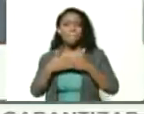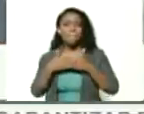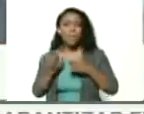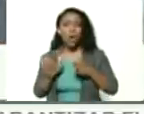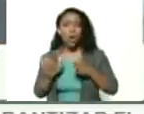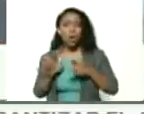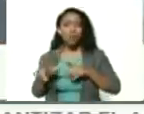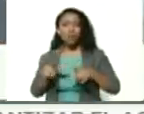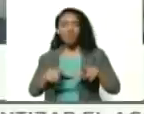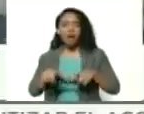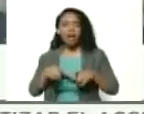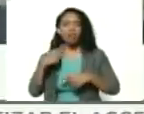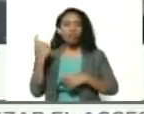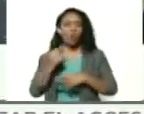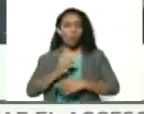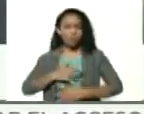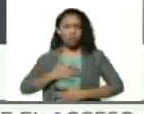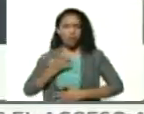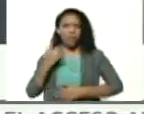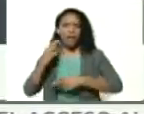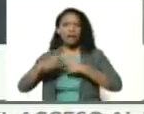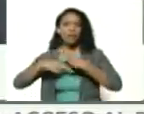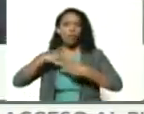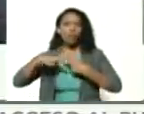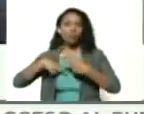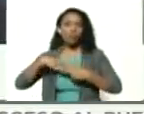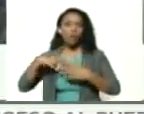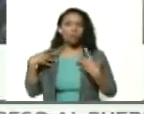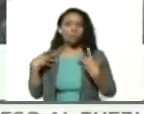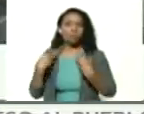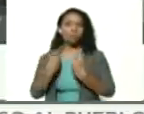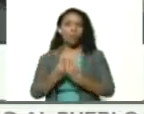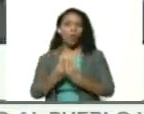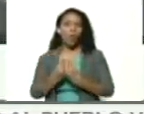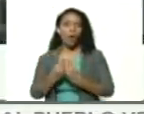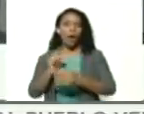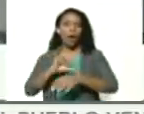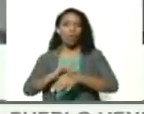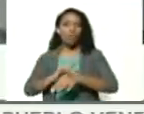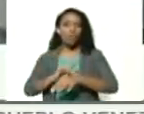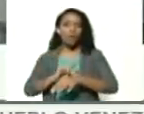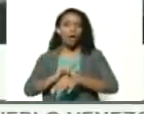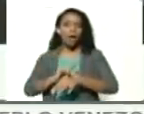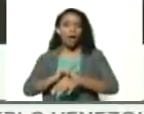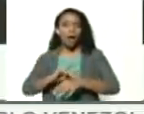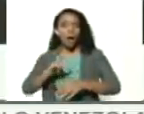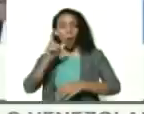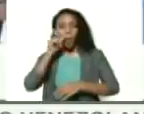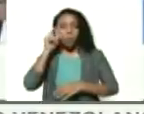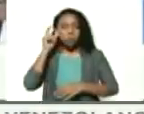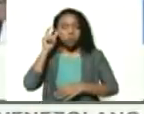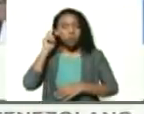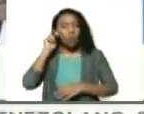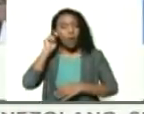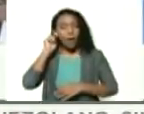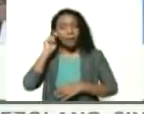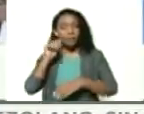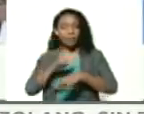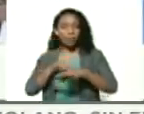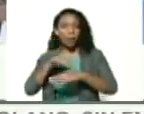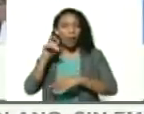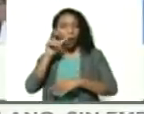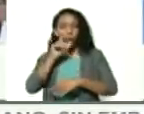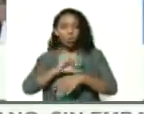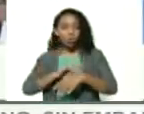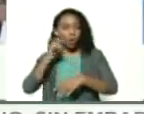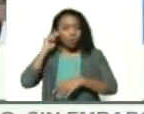áreas solo posibles en revolución. Nos acompaña la doctora Hinojosa, Felicia Hinojosa, quien le